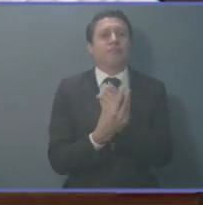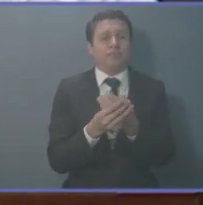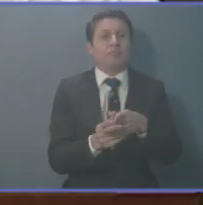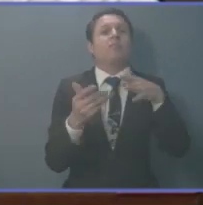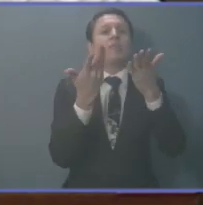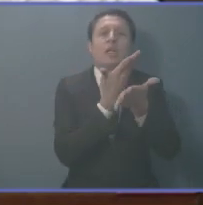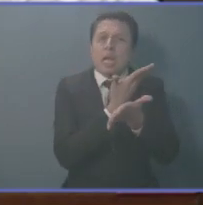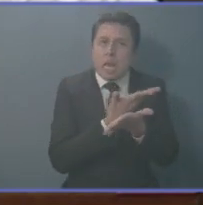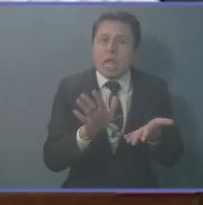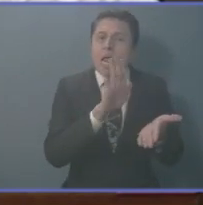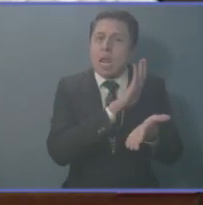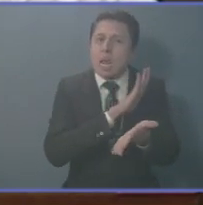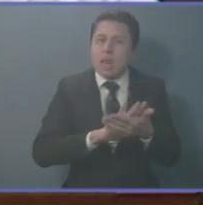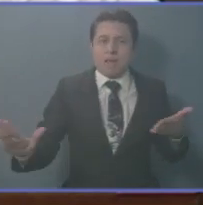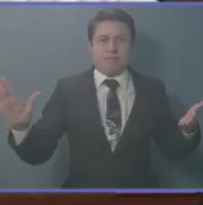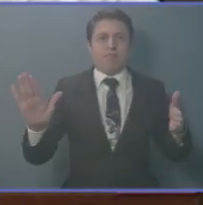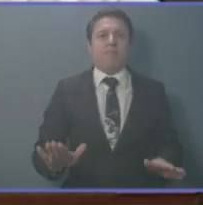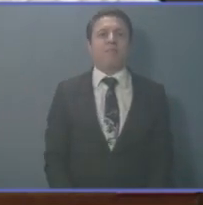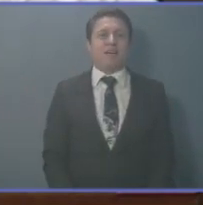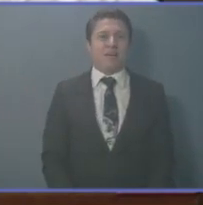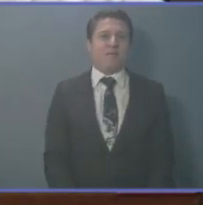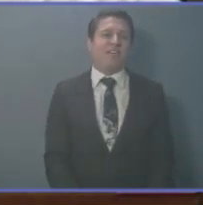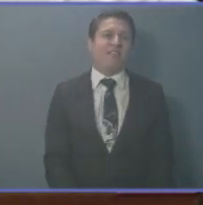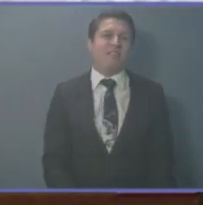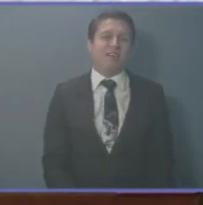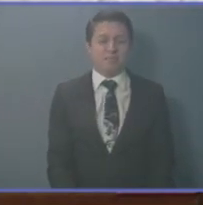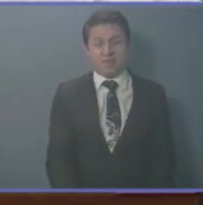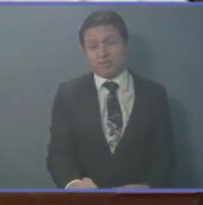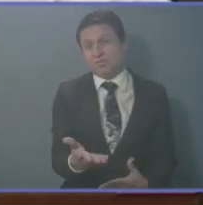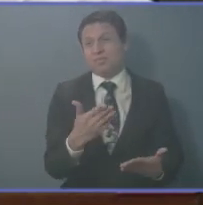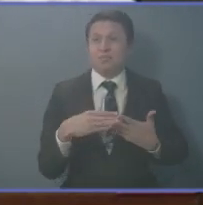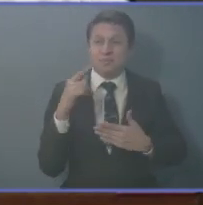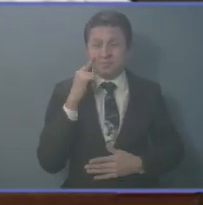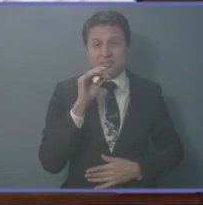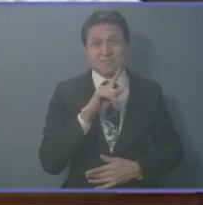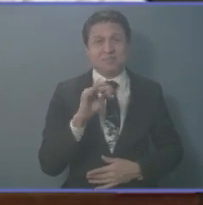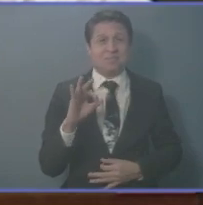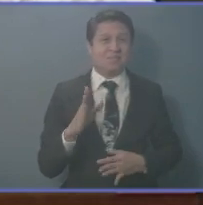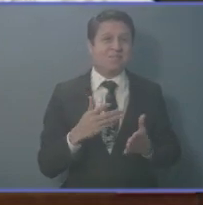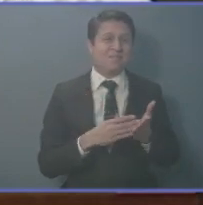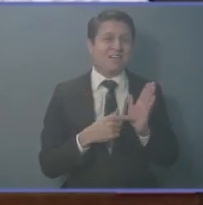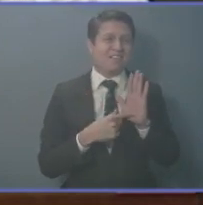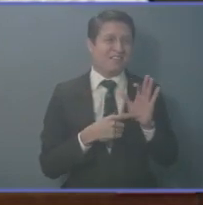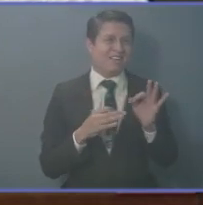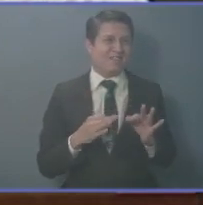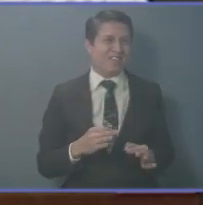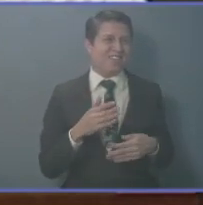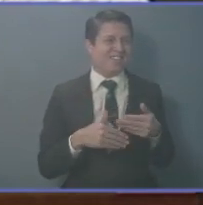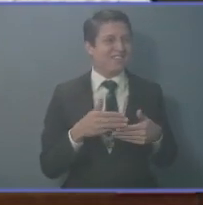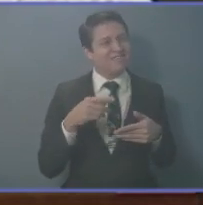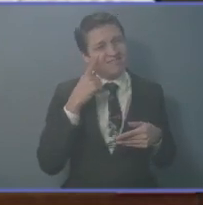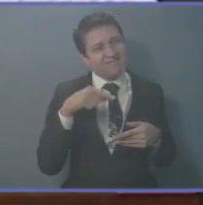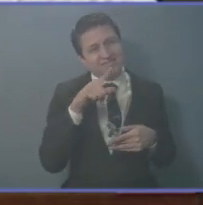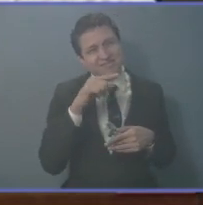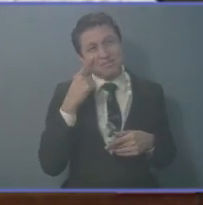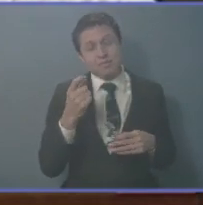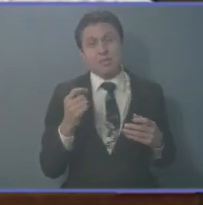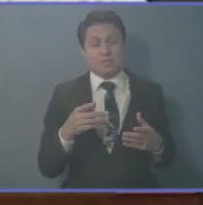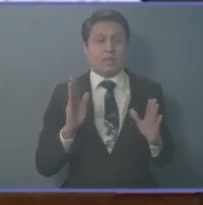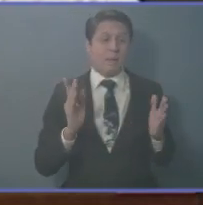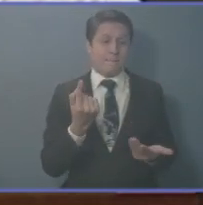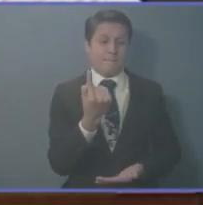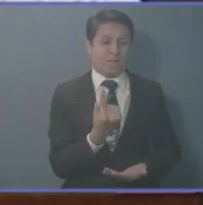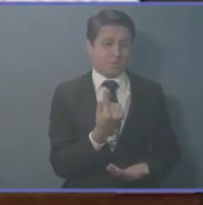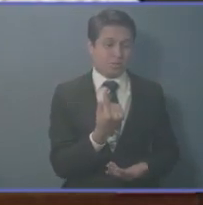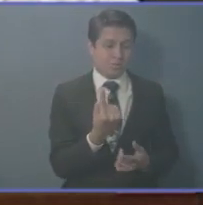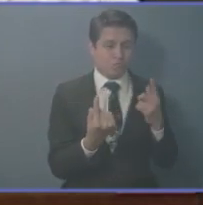trasladada. 5. El equipo de salud correspondiente trasladará a la persona que presente los síntomas descritos anteriormente al aislamiento para su